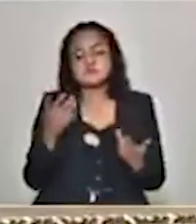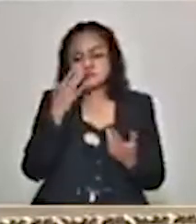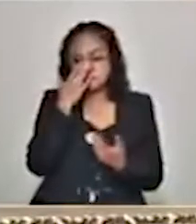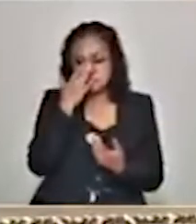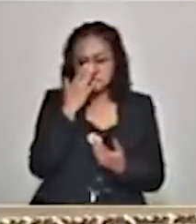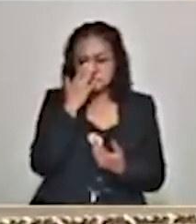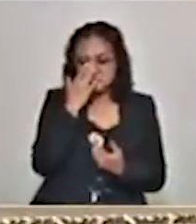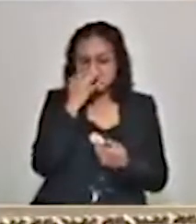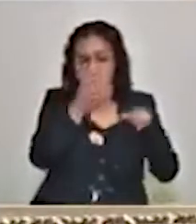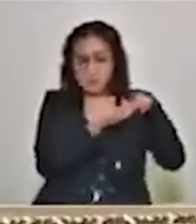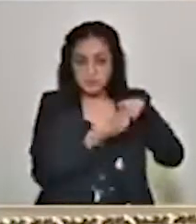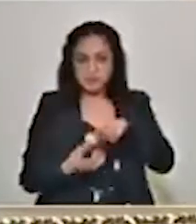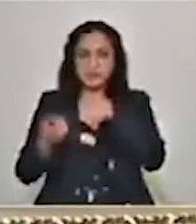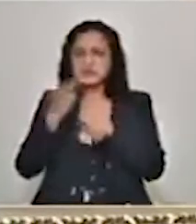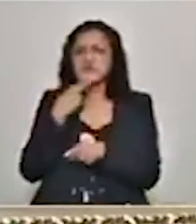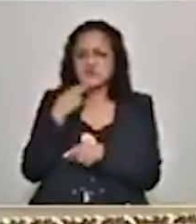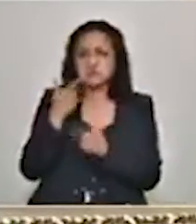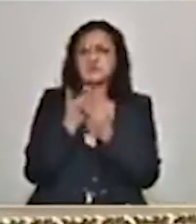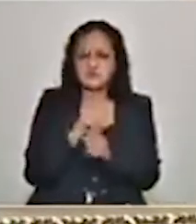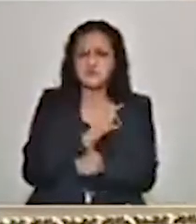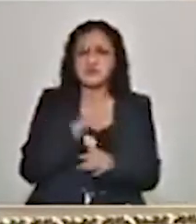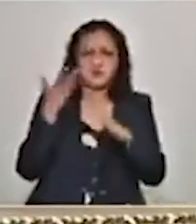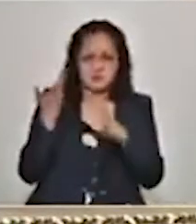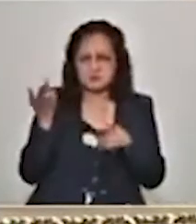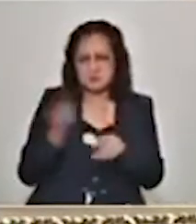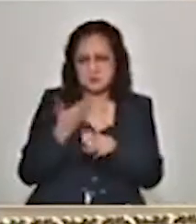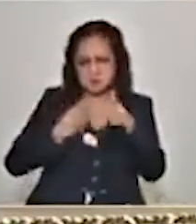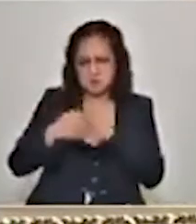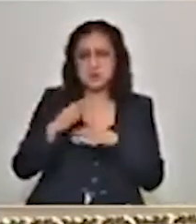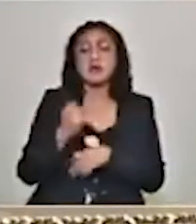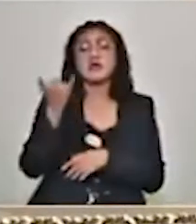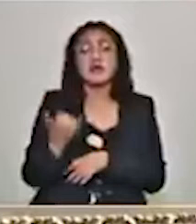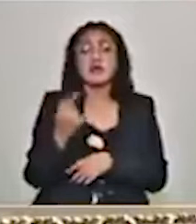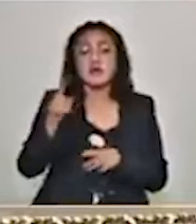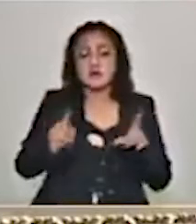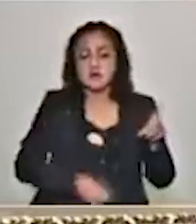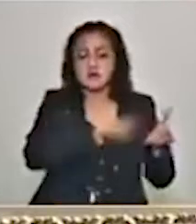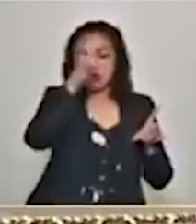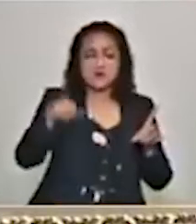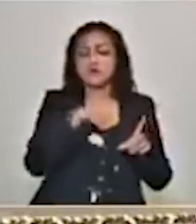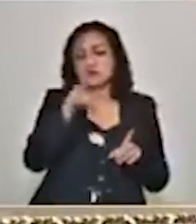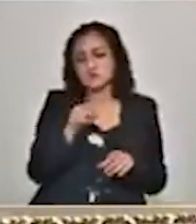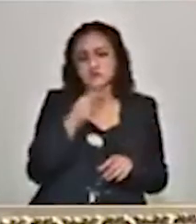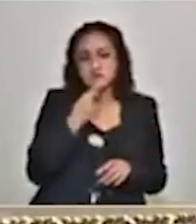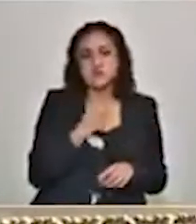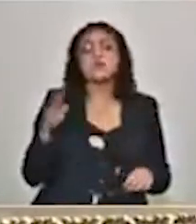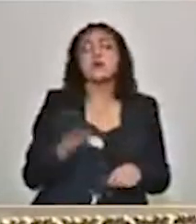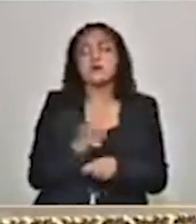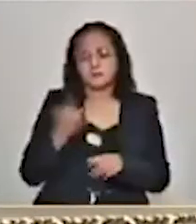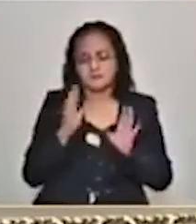El teleférico está listo, está funcionando, parece que ya. Y la estrella no. Porque